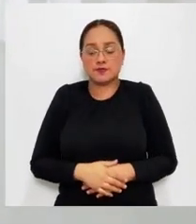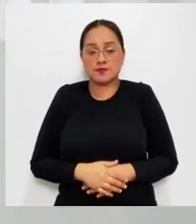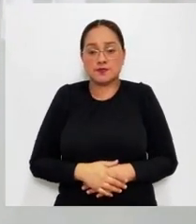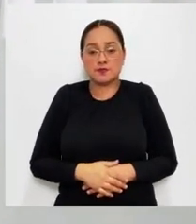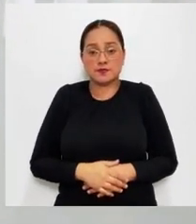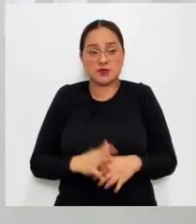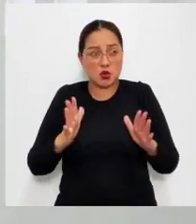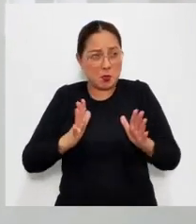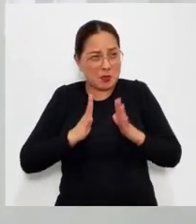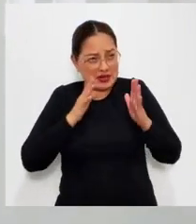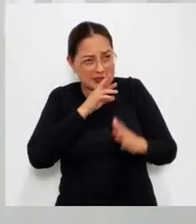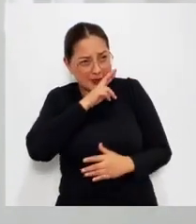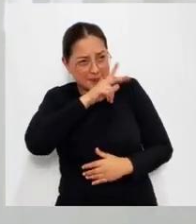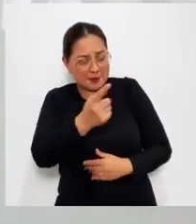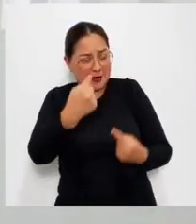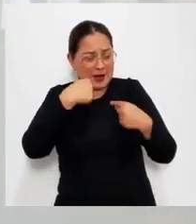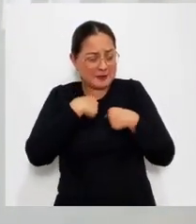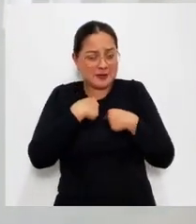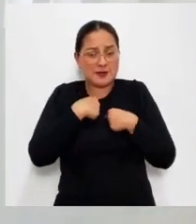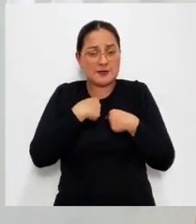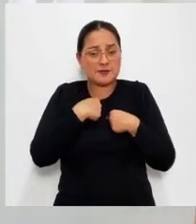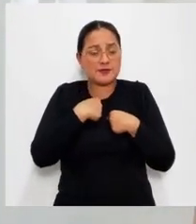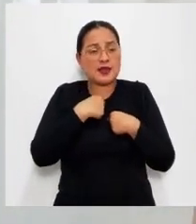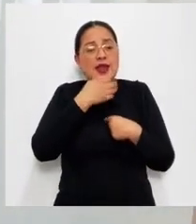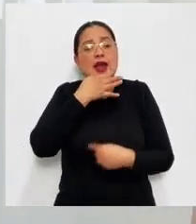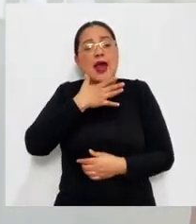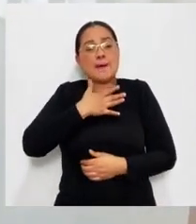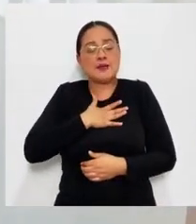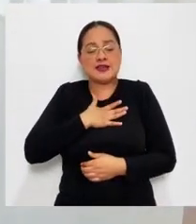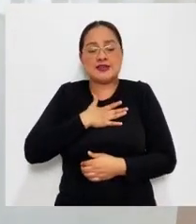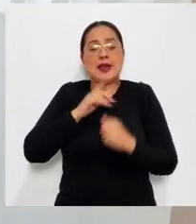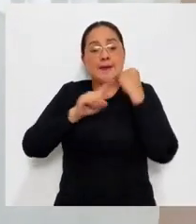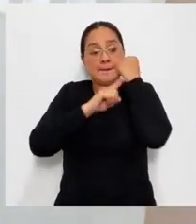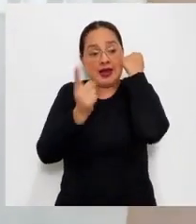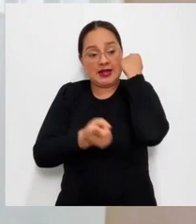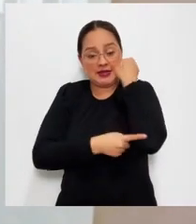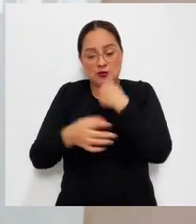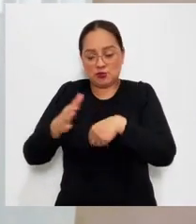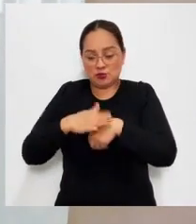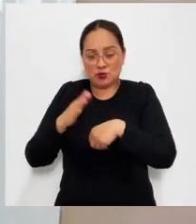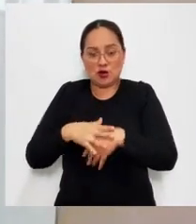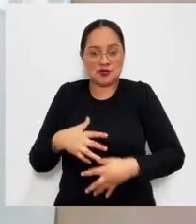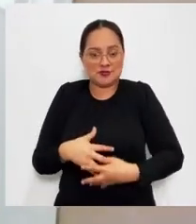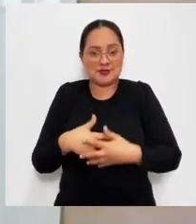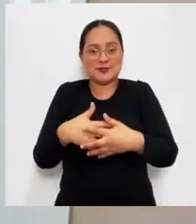sorpresa más grande cuando me dicen, está usted embarazada, va a tener